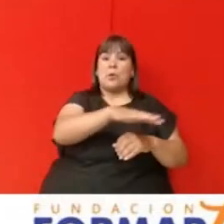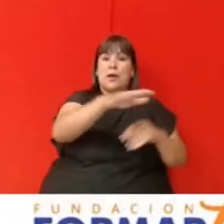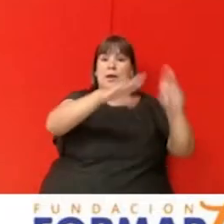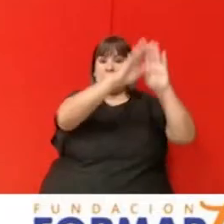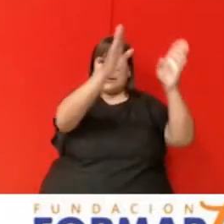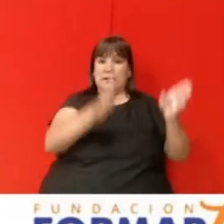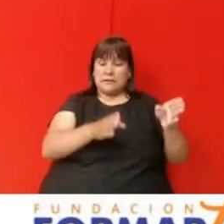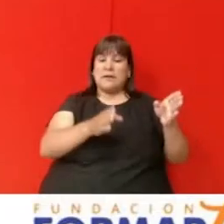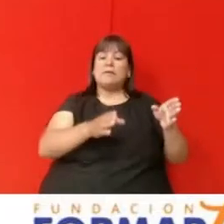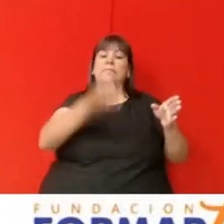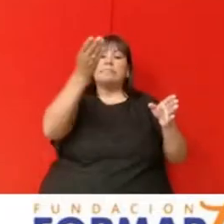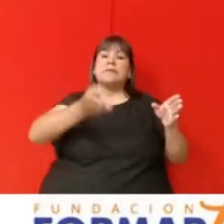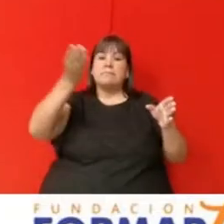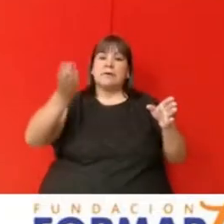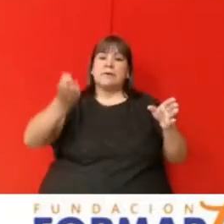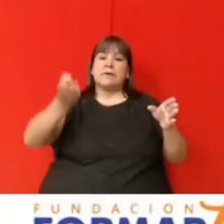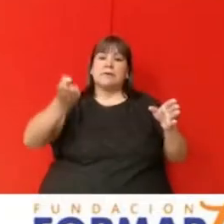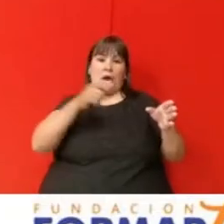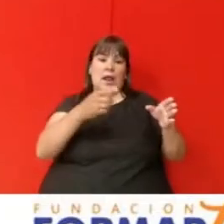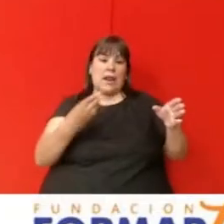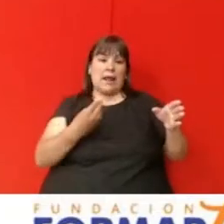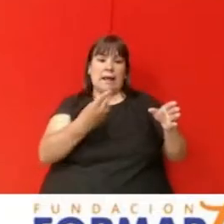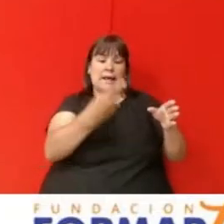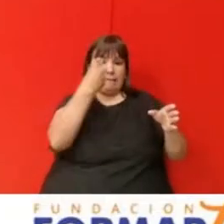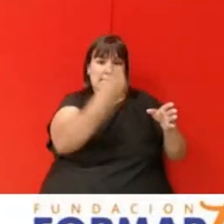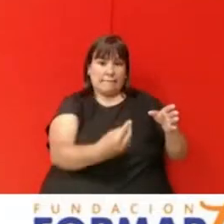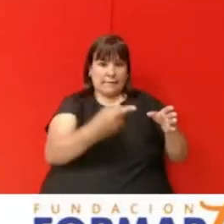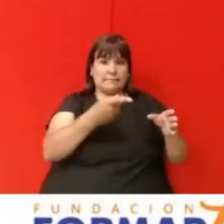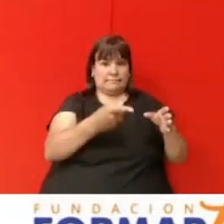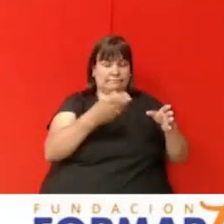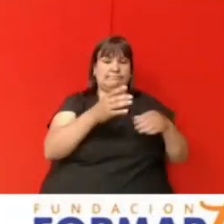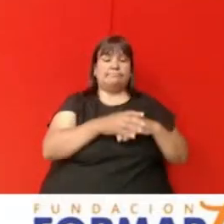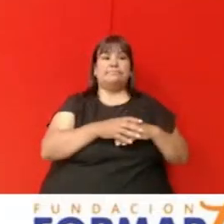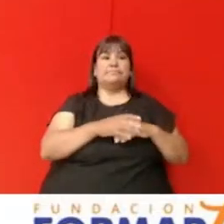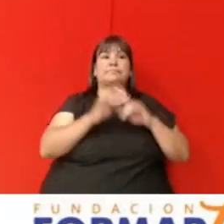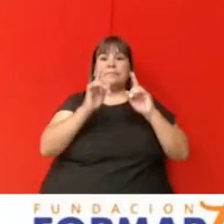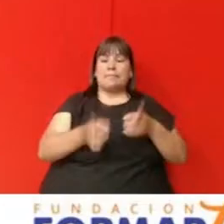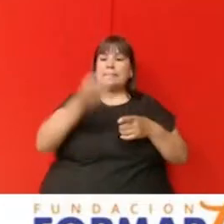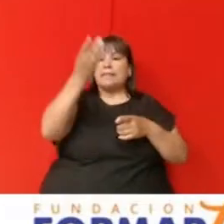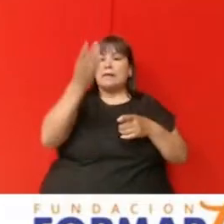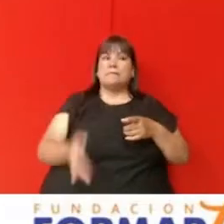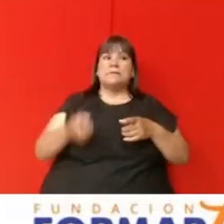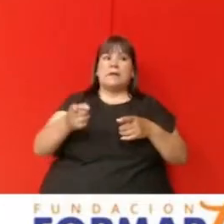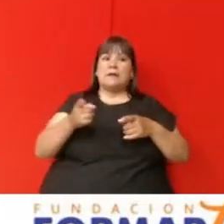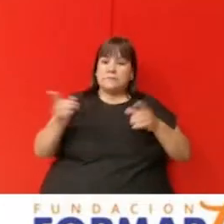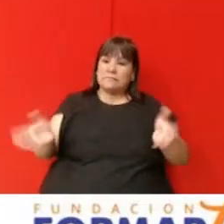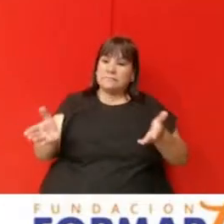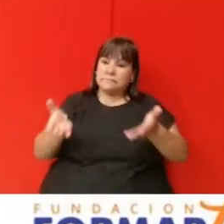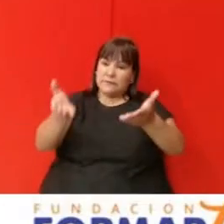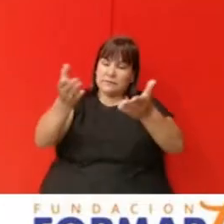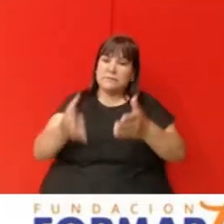que existen algunas de esas situaciones en otras residencias. Bueno, y promocionar la autonomía, digamos, visibilizar